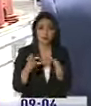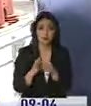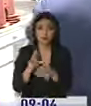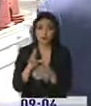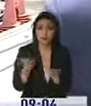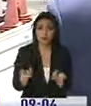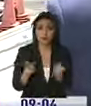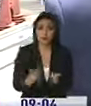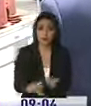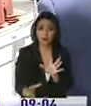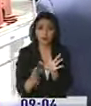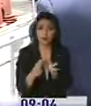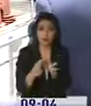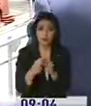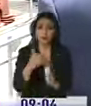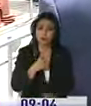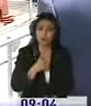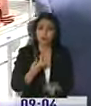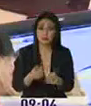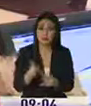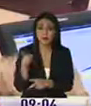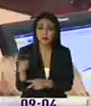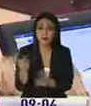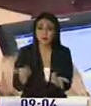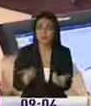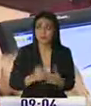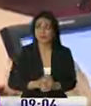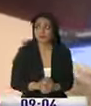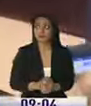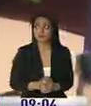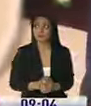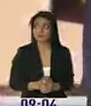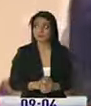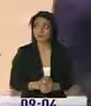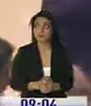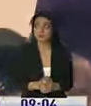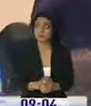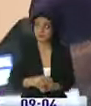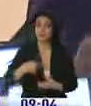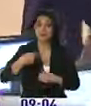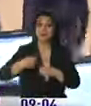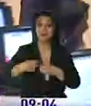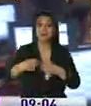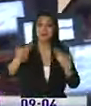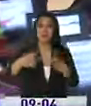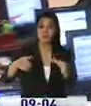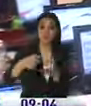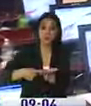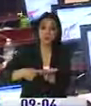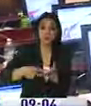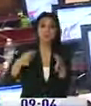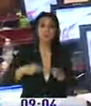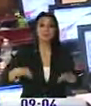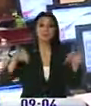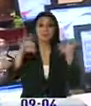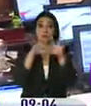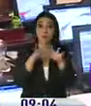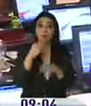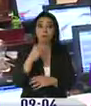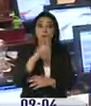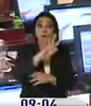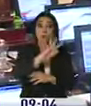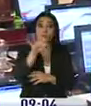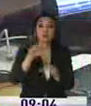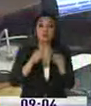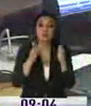País y aliados, soy yo como lo es él. La cita podría ser determinante. Aquí se espera que se concrete el anuncio de al menos